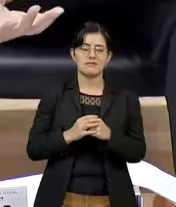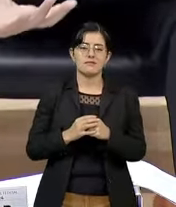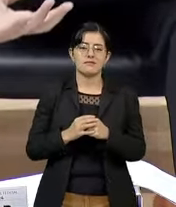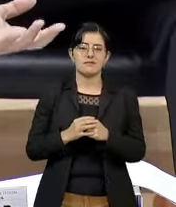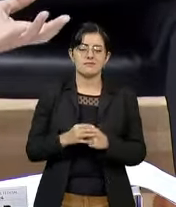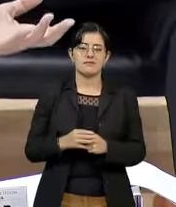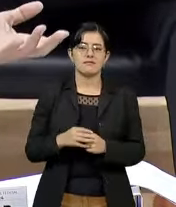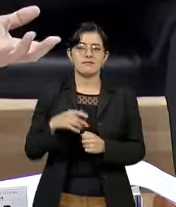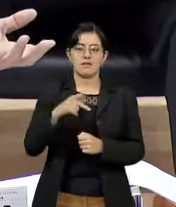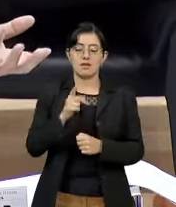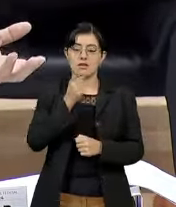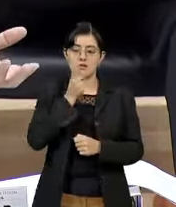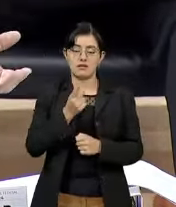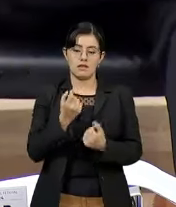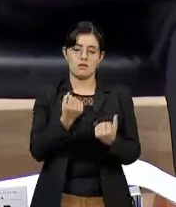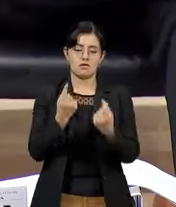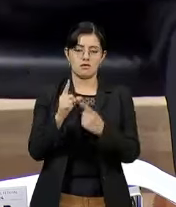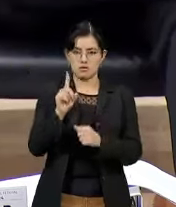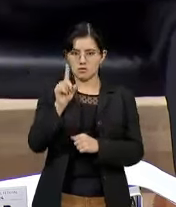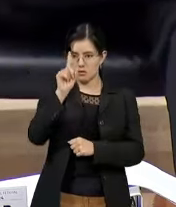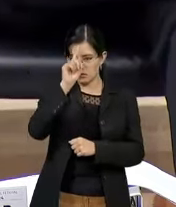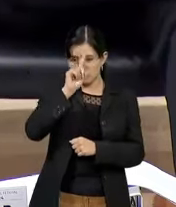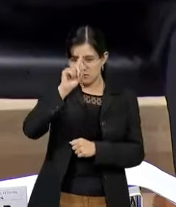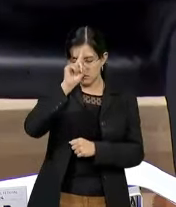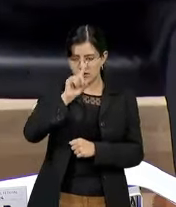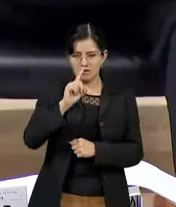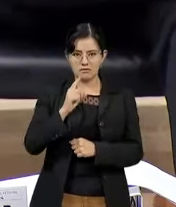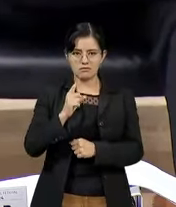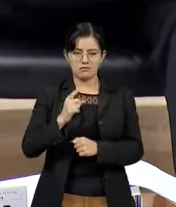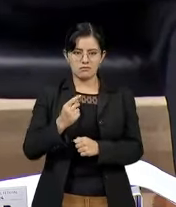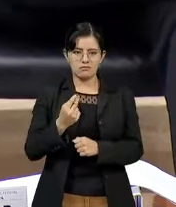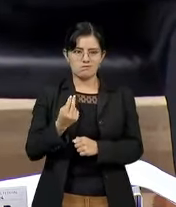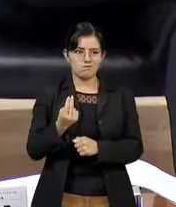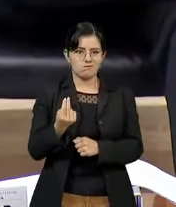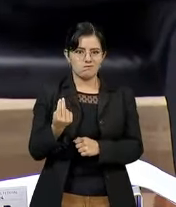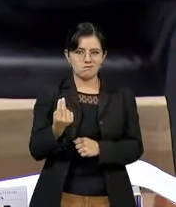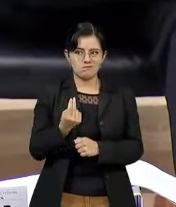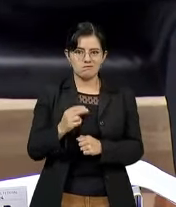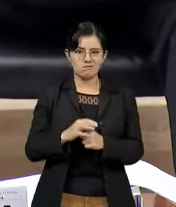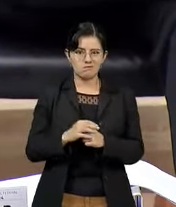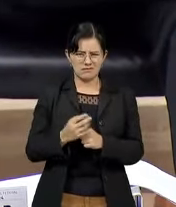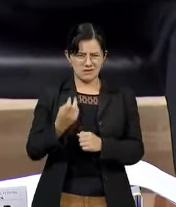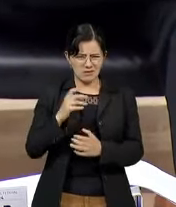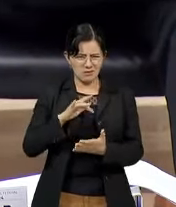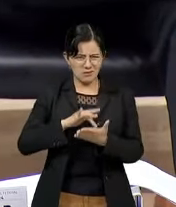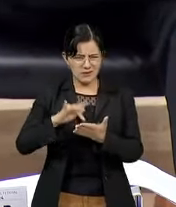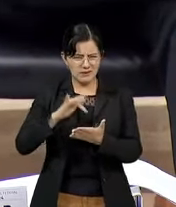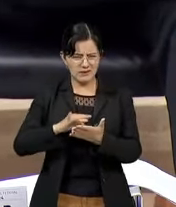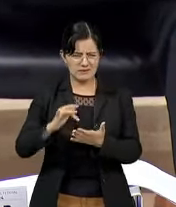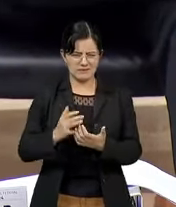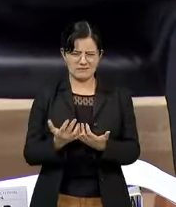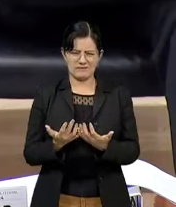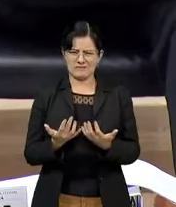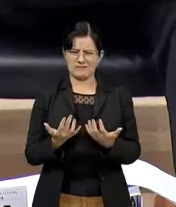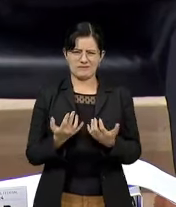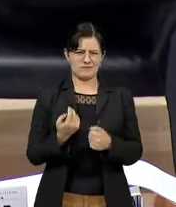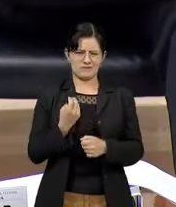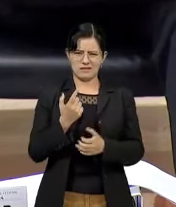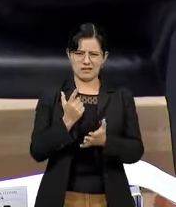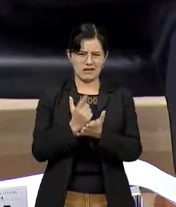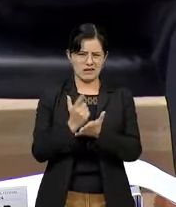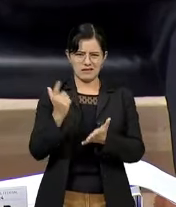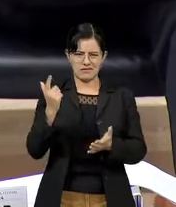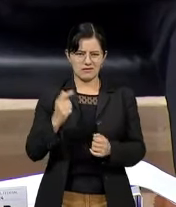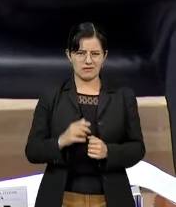haya consejerías que que le den aire a eso Uy Me parece